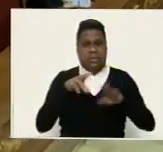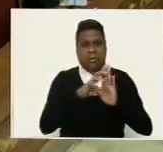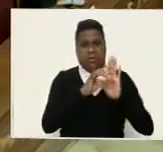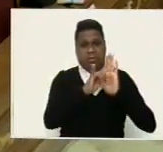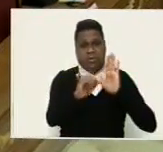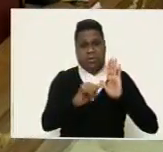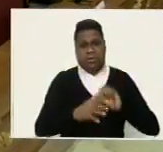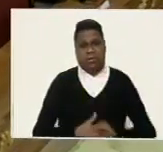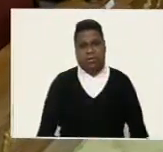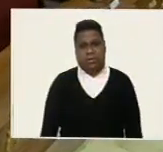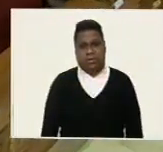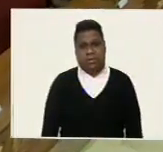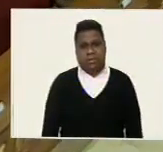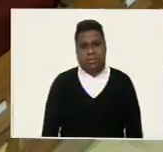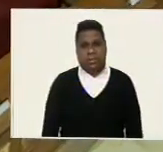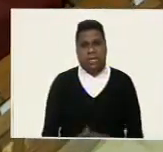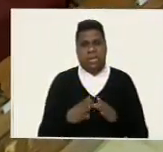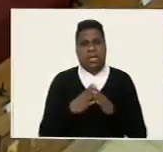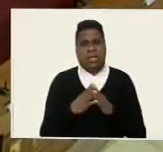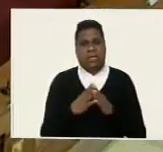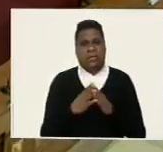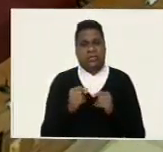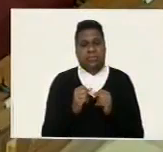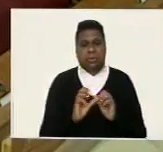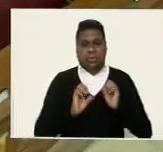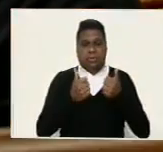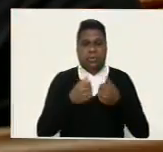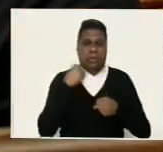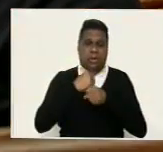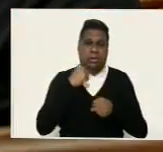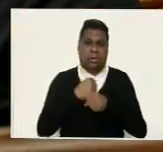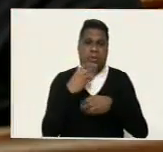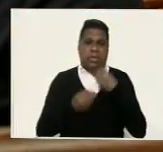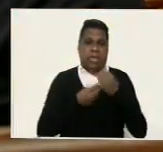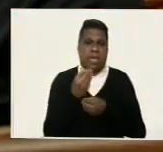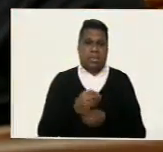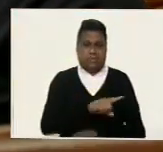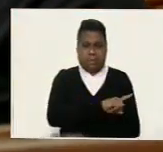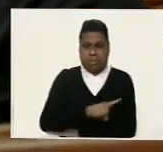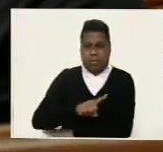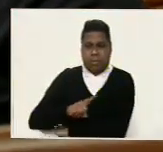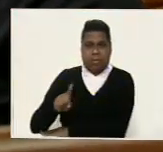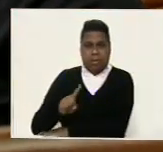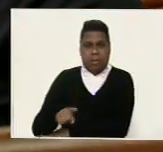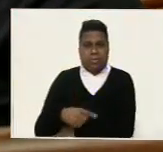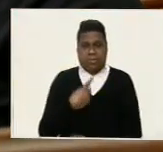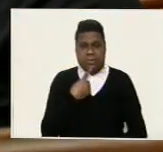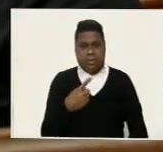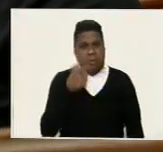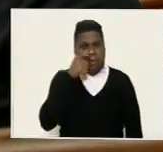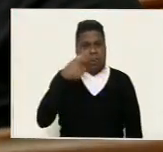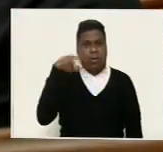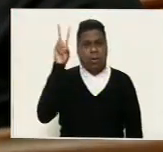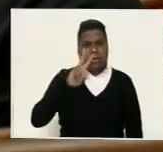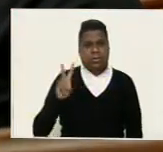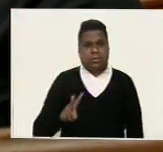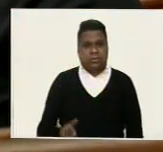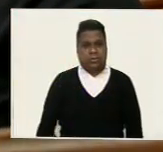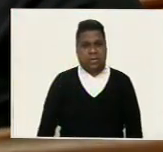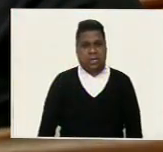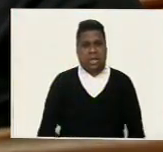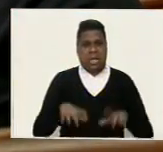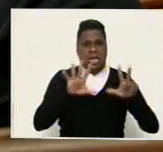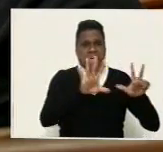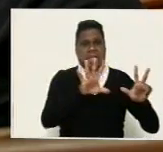Constituyente, en ejercicio de su poder originario emanado del mandato conferido por el pueblo de Venezuela el